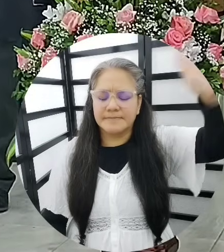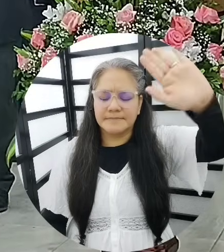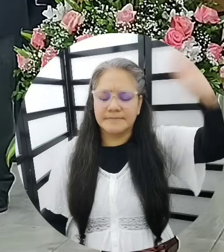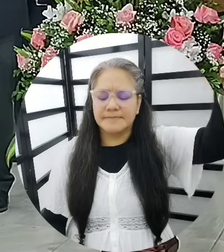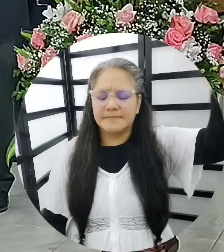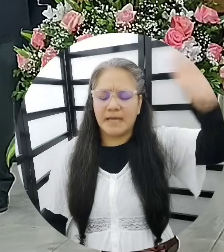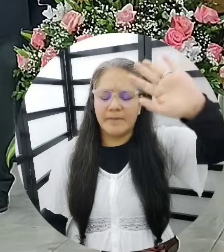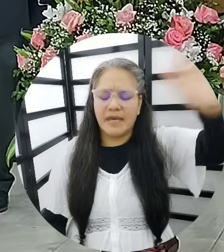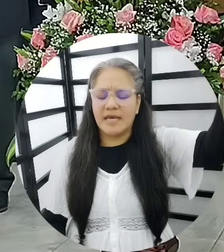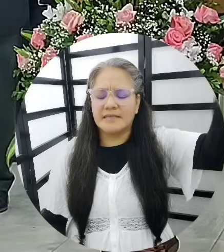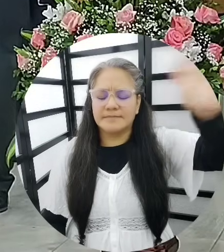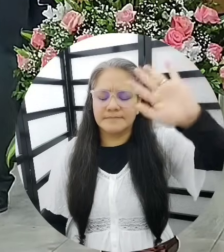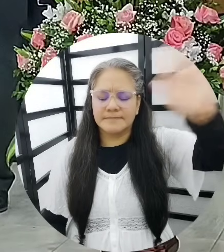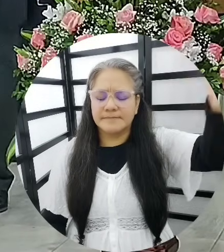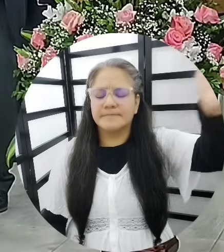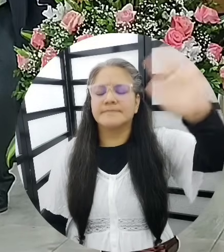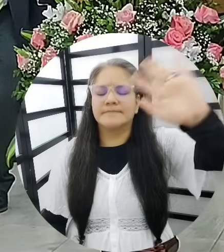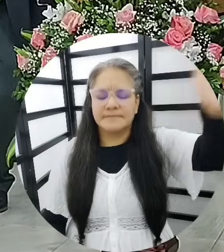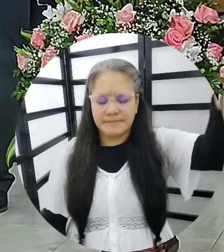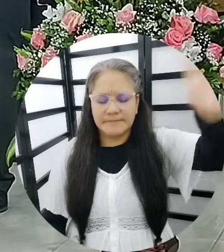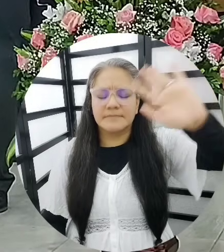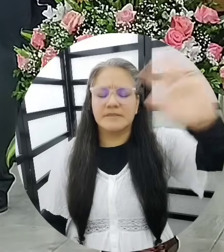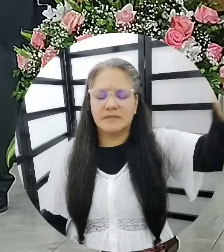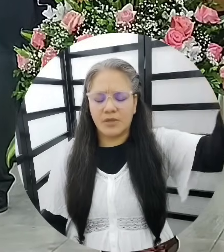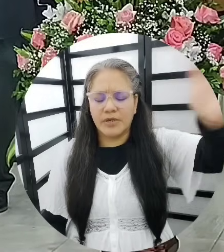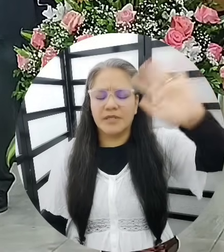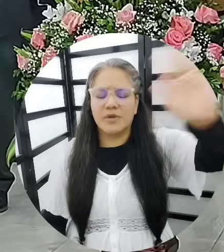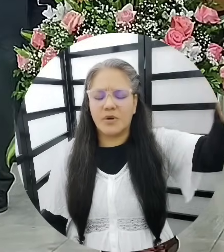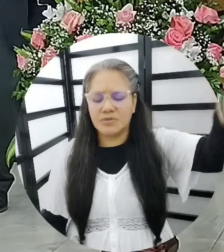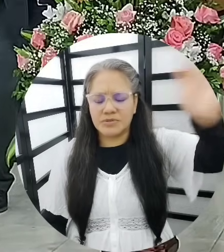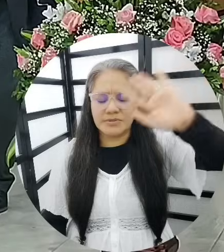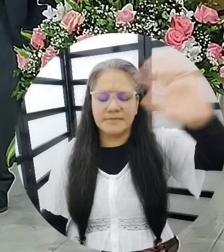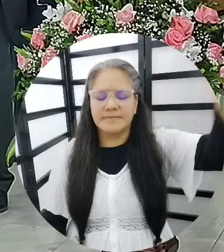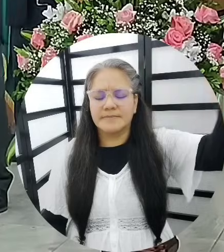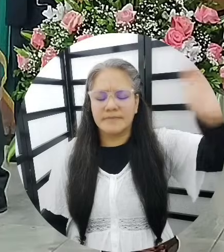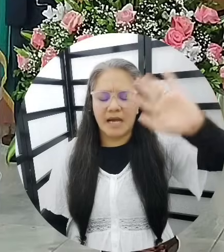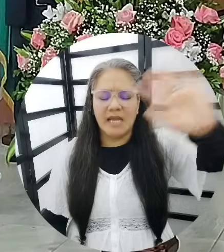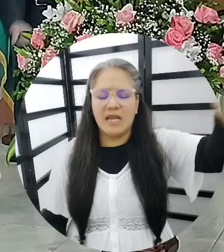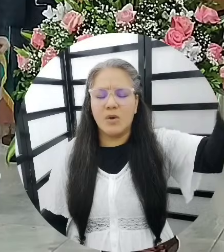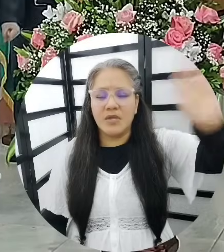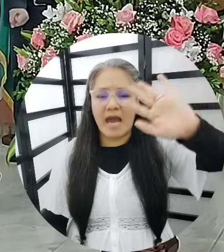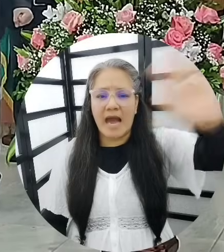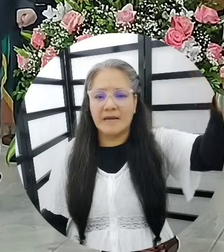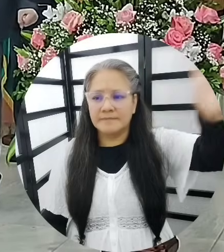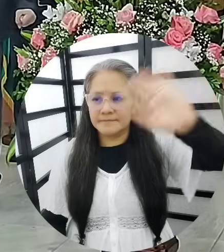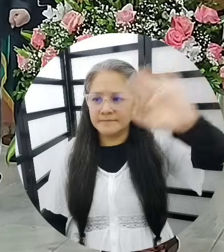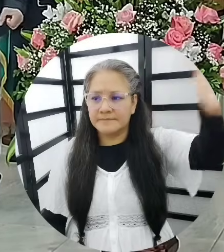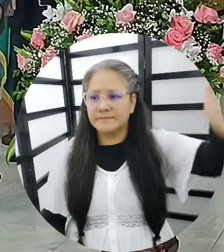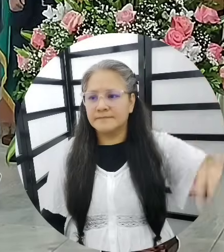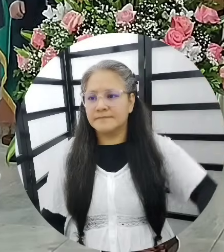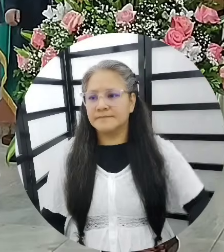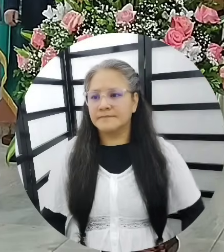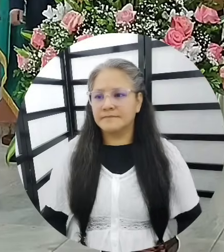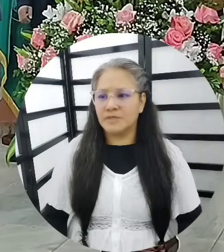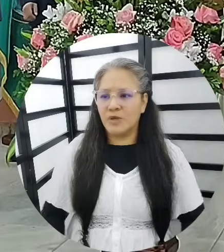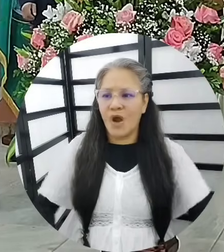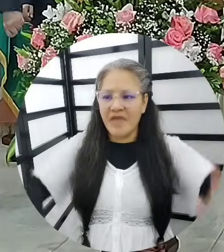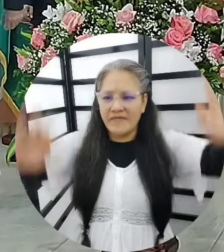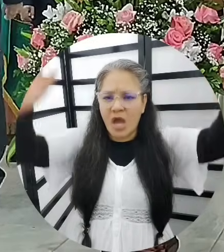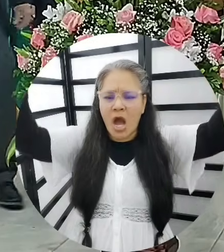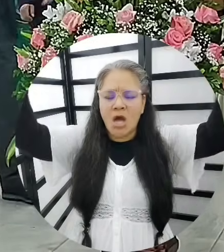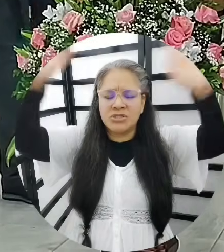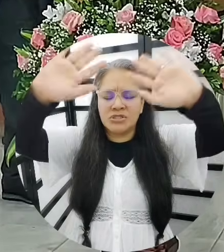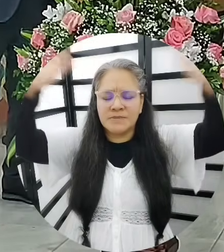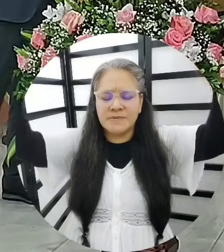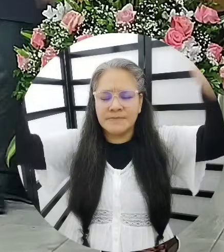esta obra tenemos que ser mansos y humildes, aleluya, sujetos, obedientes, unidos en